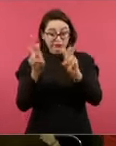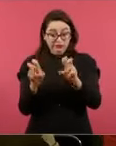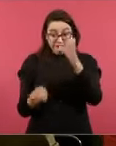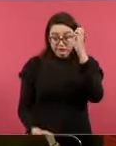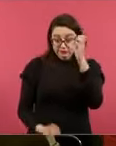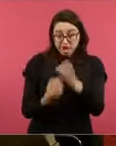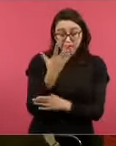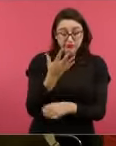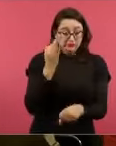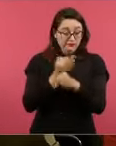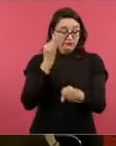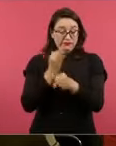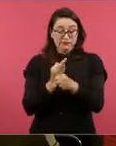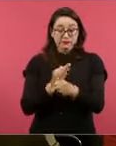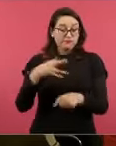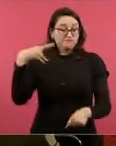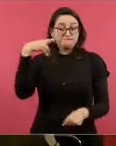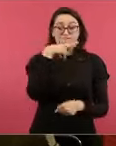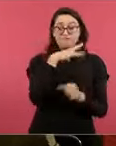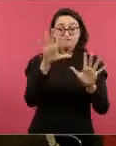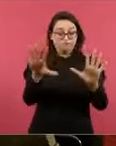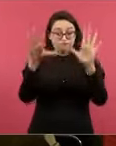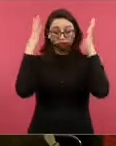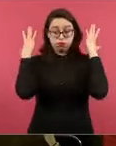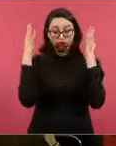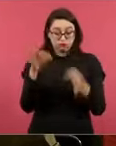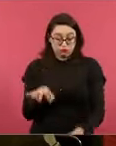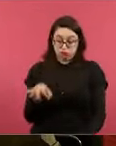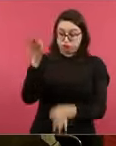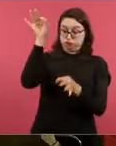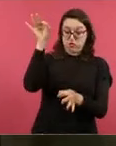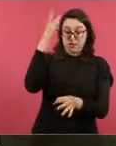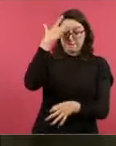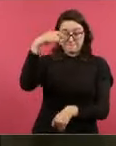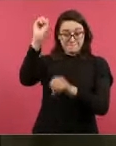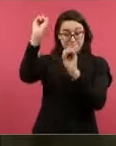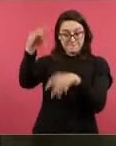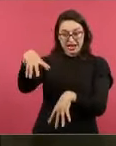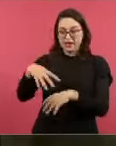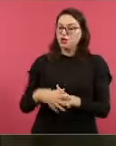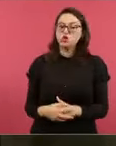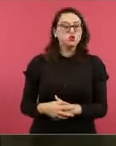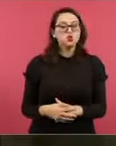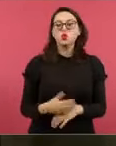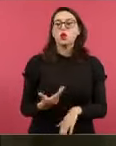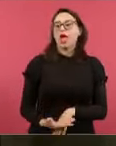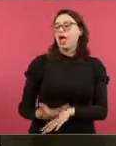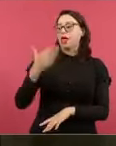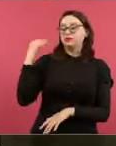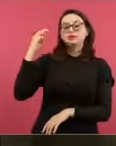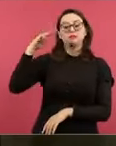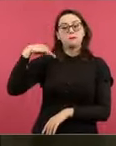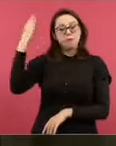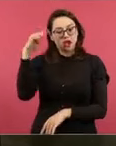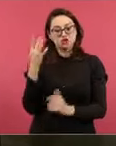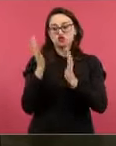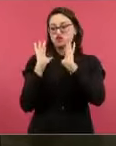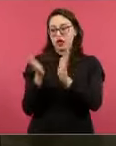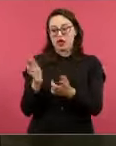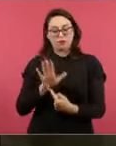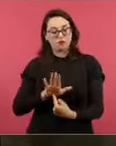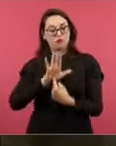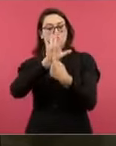sacado como magos del bolso, no. En marzo se presentó como un material de apoyo para la escuela junto